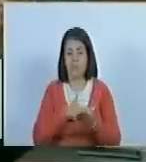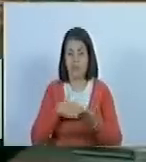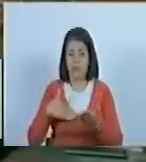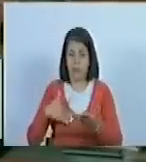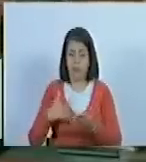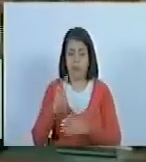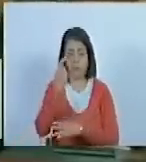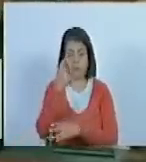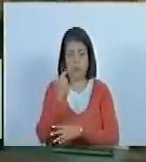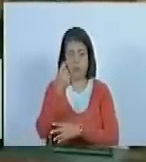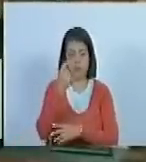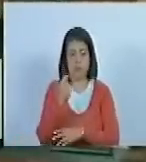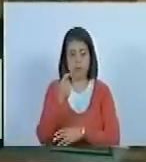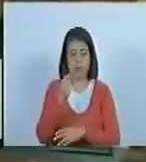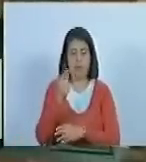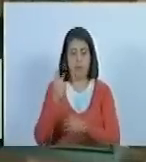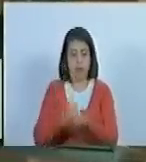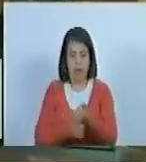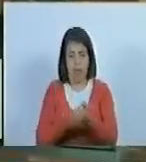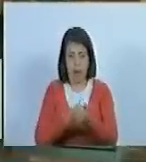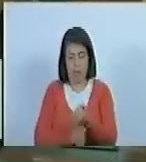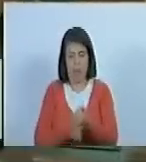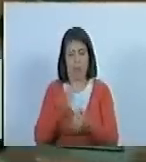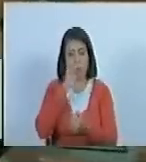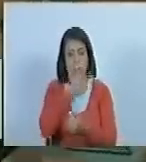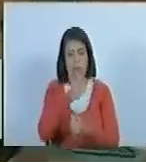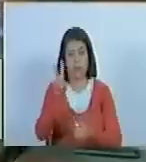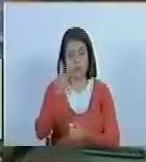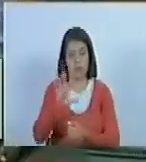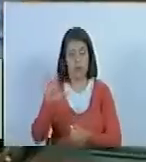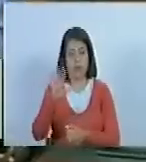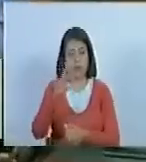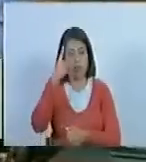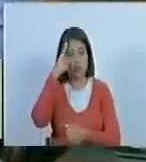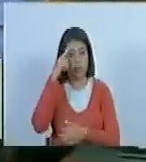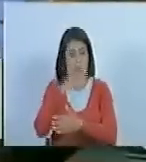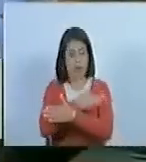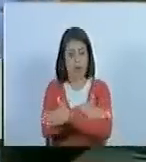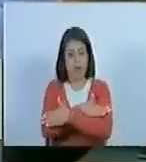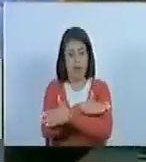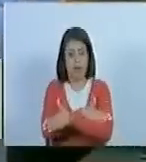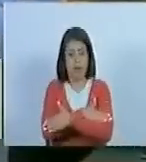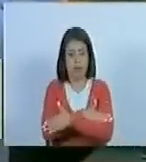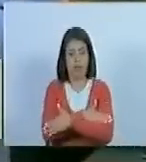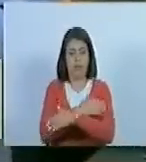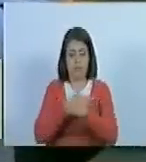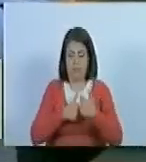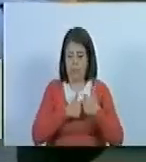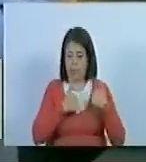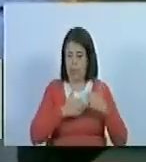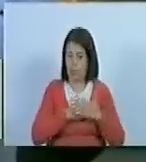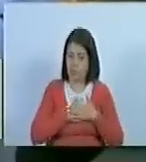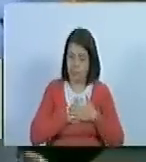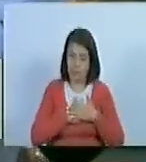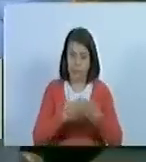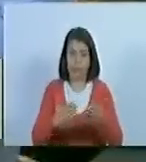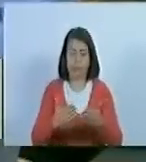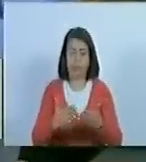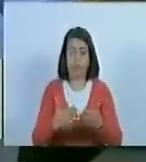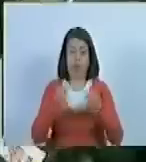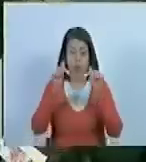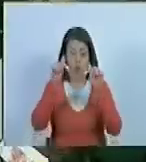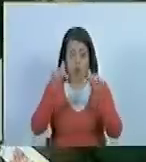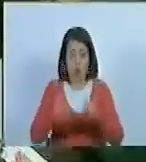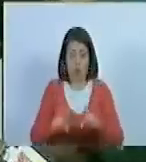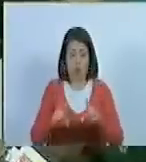queridos parlamentos y queridos hermanos y hermanas del pueblo venezolano, yo creo que hay que felicitar de corazón a quienes